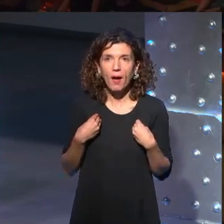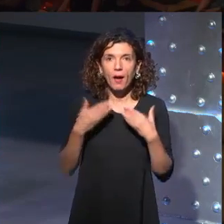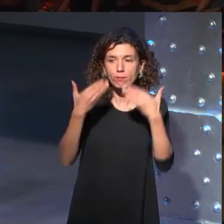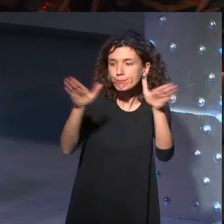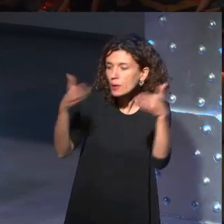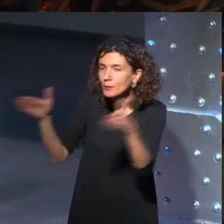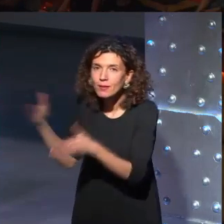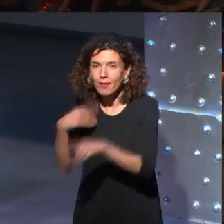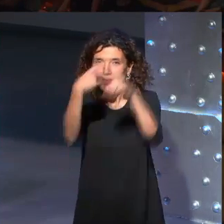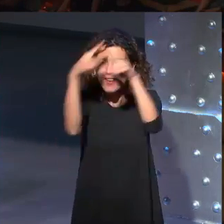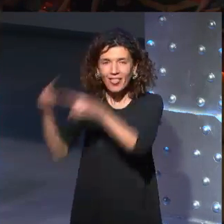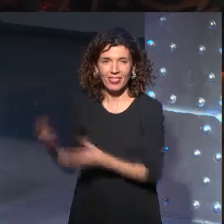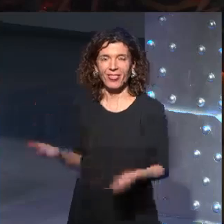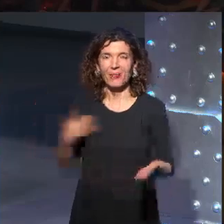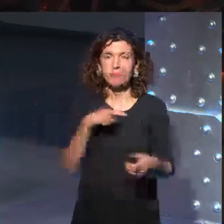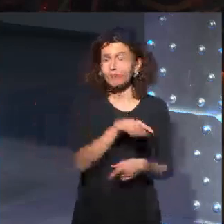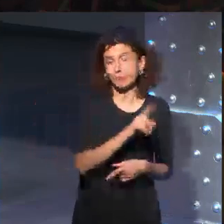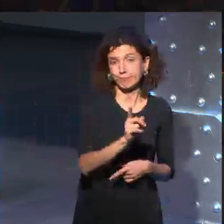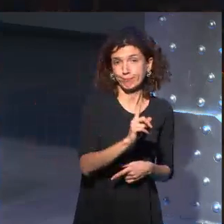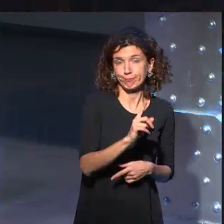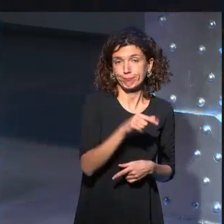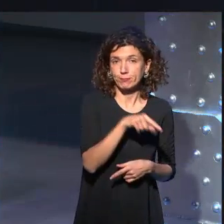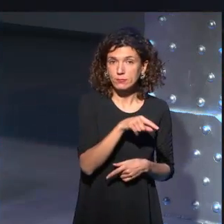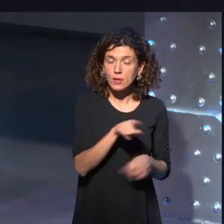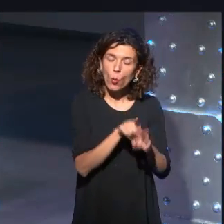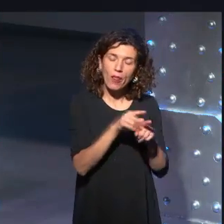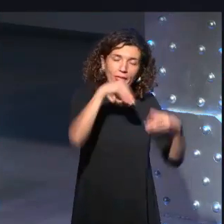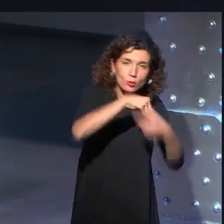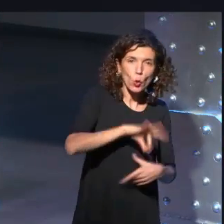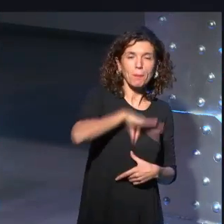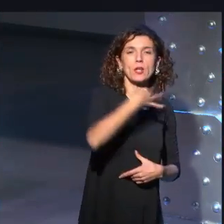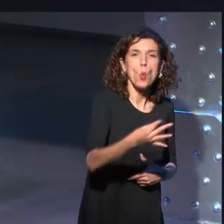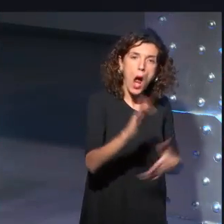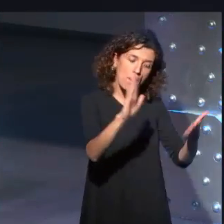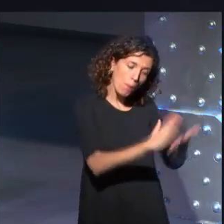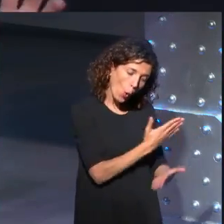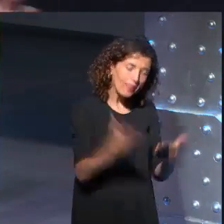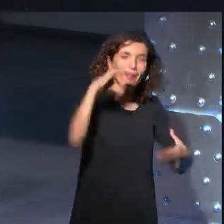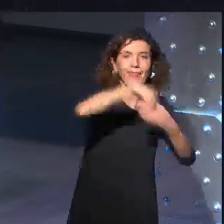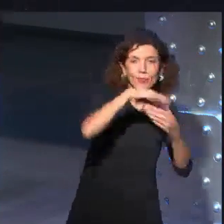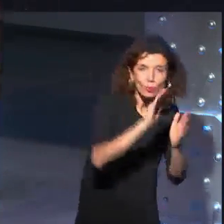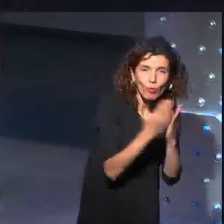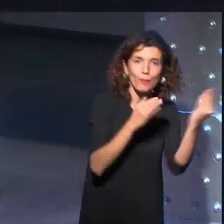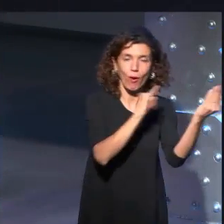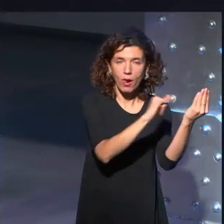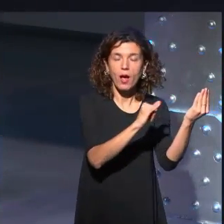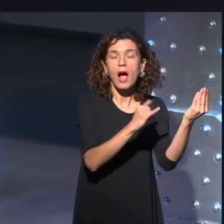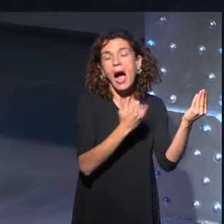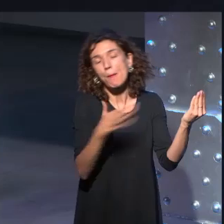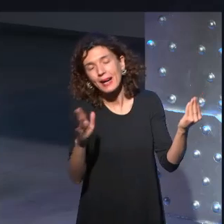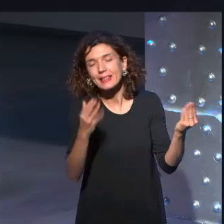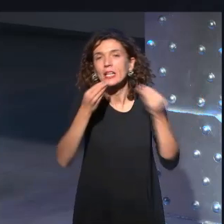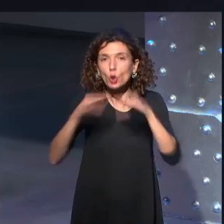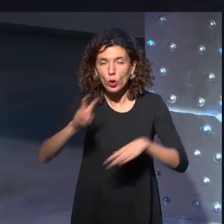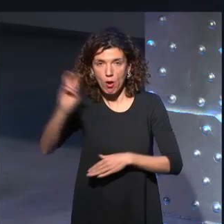la controversia. Y en el otro lado está esa parte espiritual, poética, aparte de todas las historias, digamos,